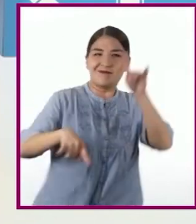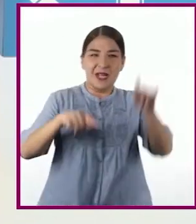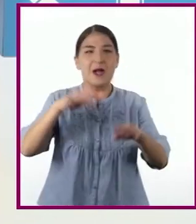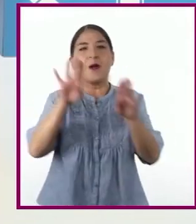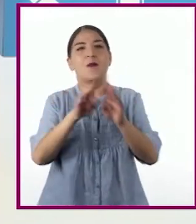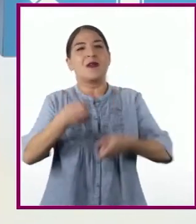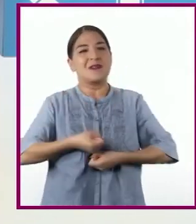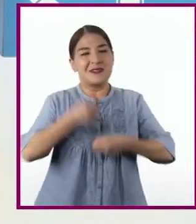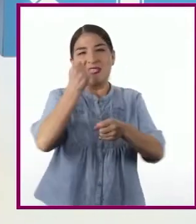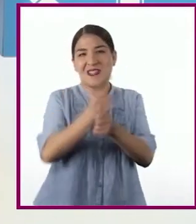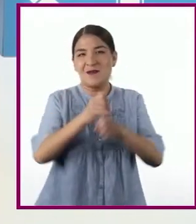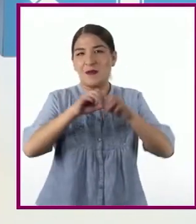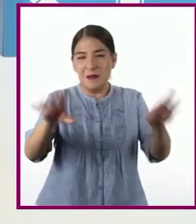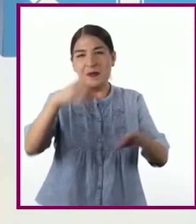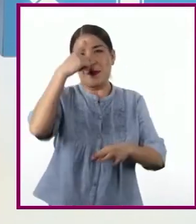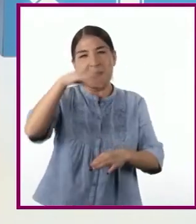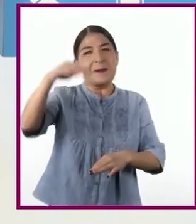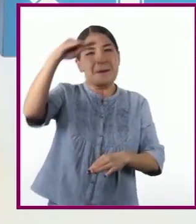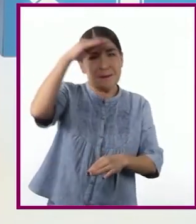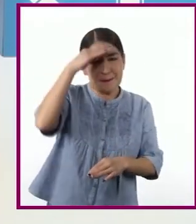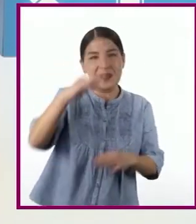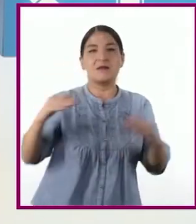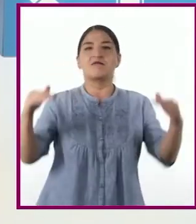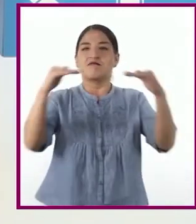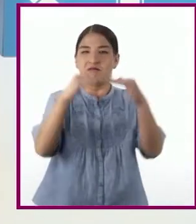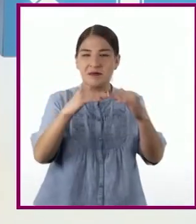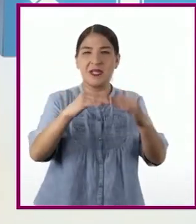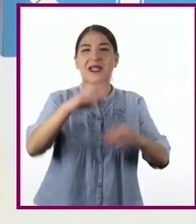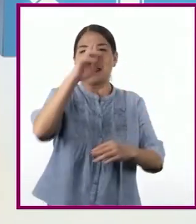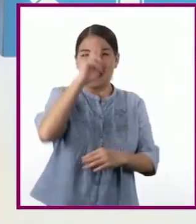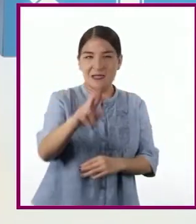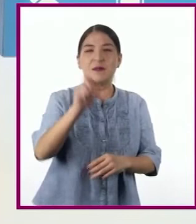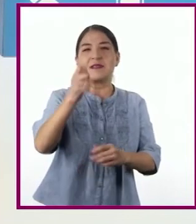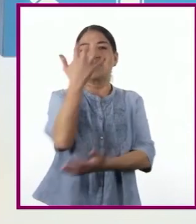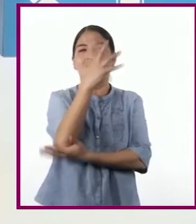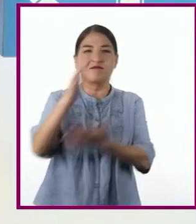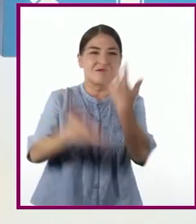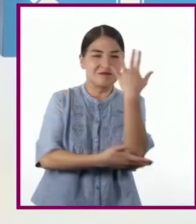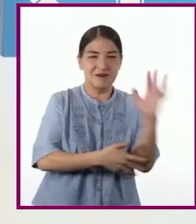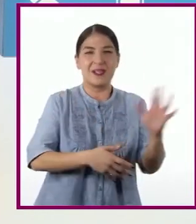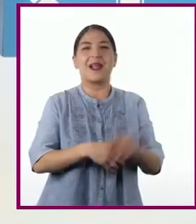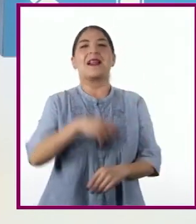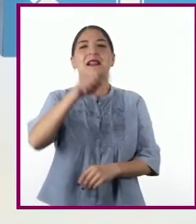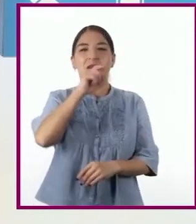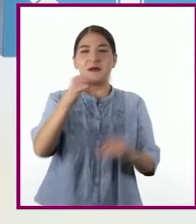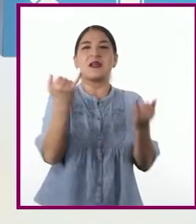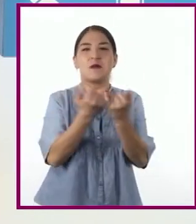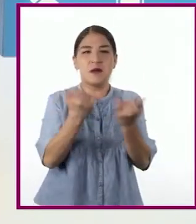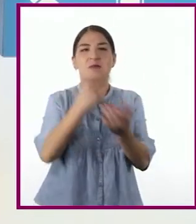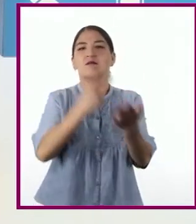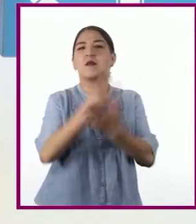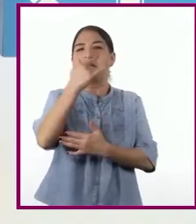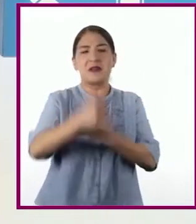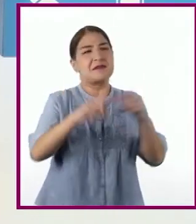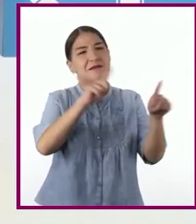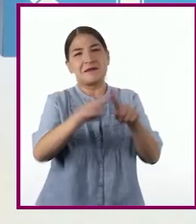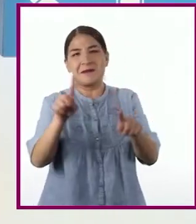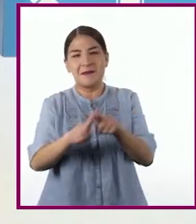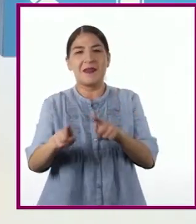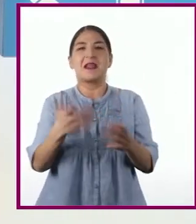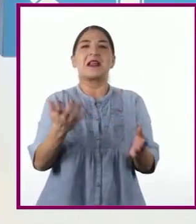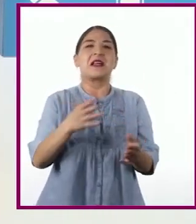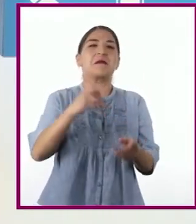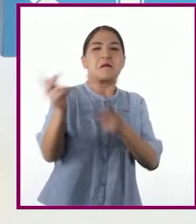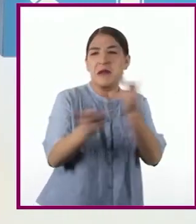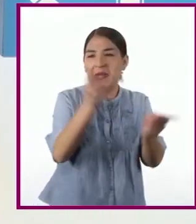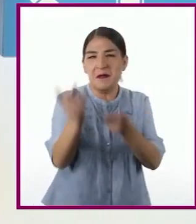la igualdad o del respeto al medio ambiente, en proyectos de diversa índole, como